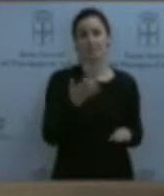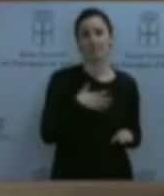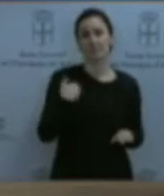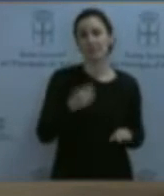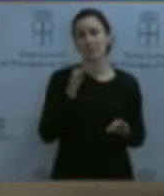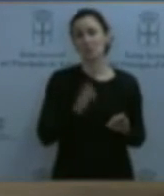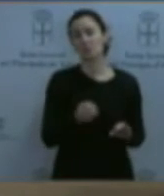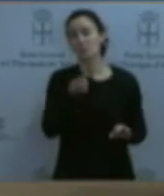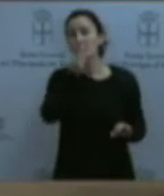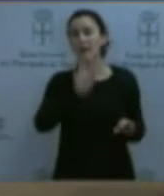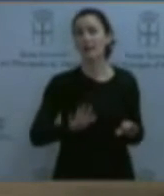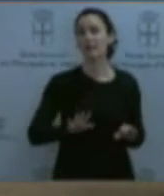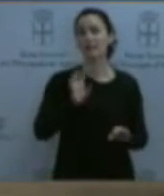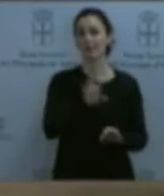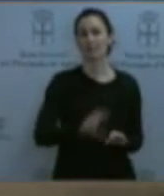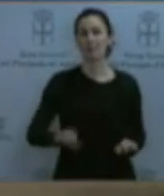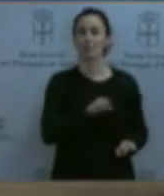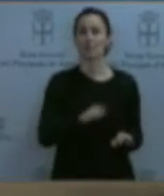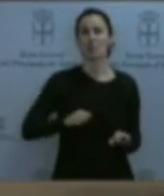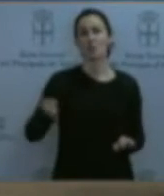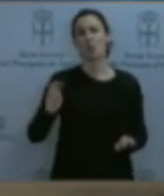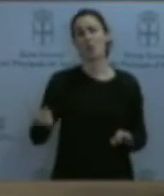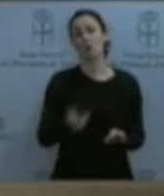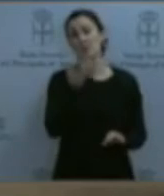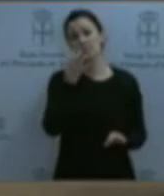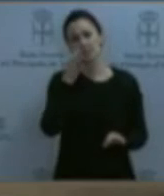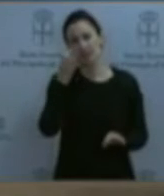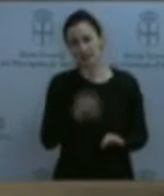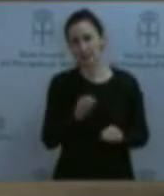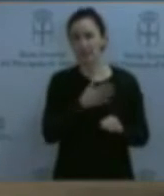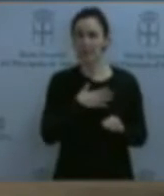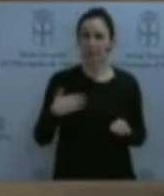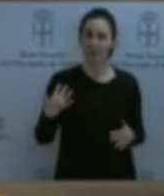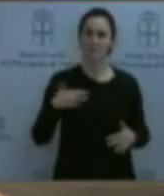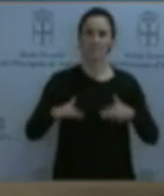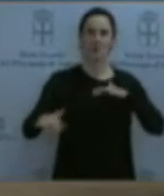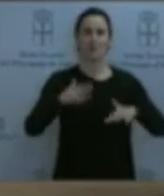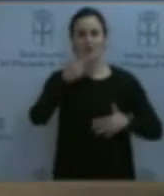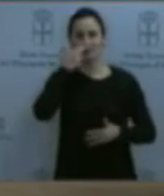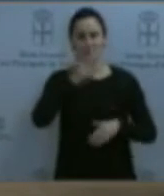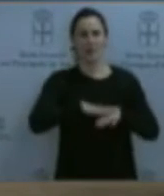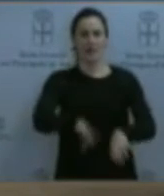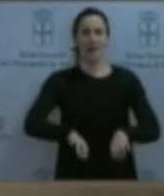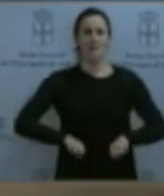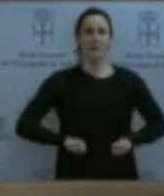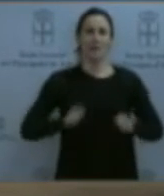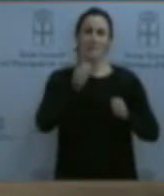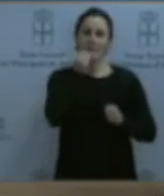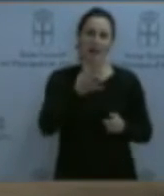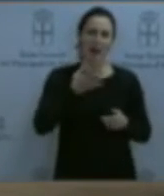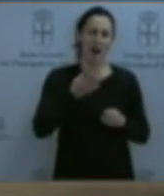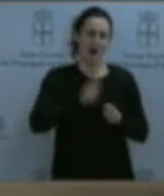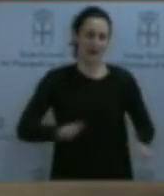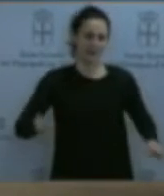otras comunidades autónomas, si de verdad quieren promover el interés por la adopción, empiecen por dotar de personal